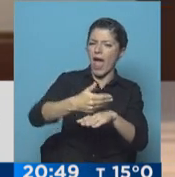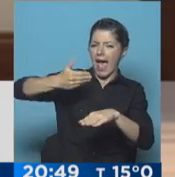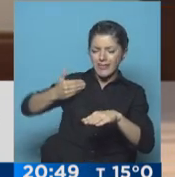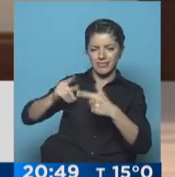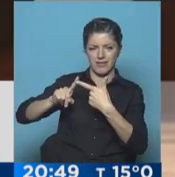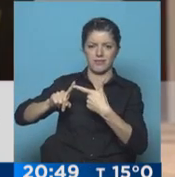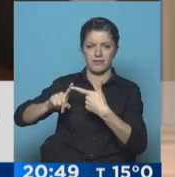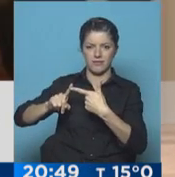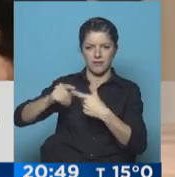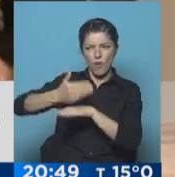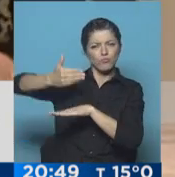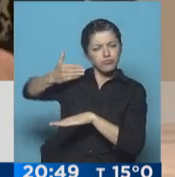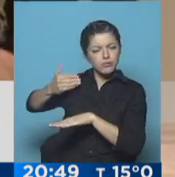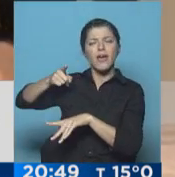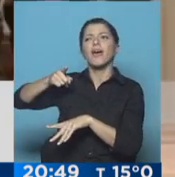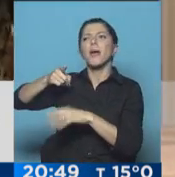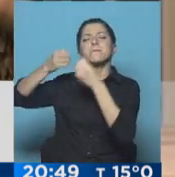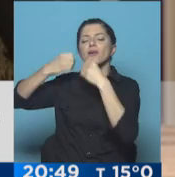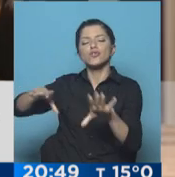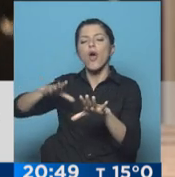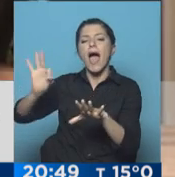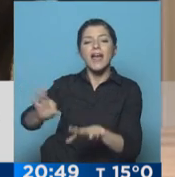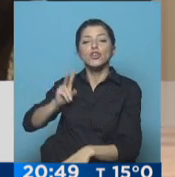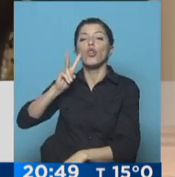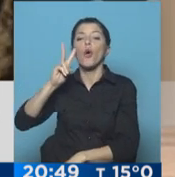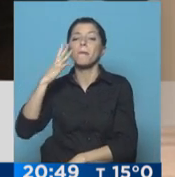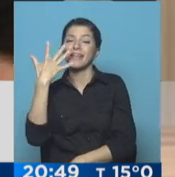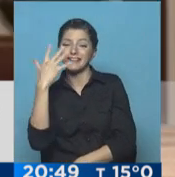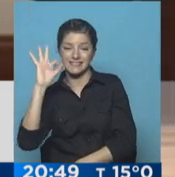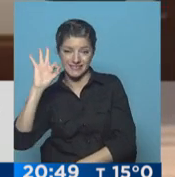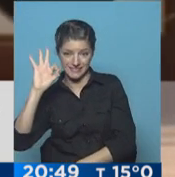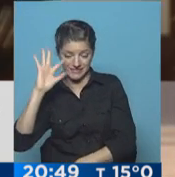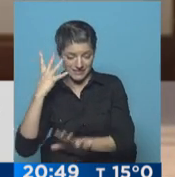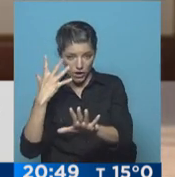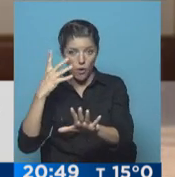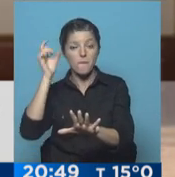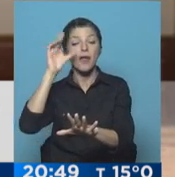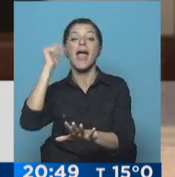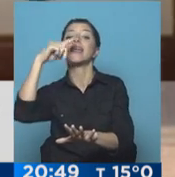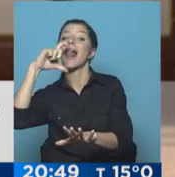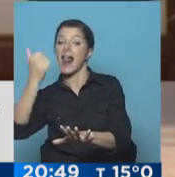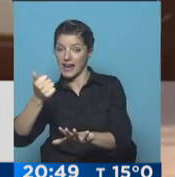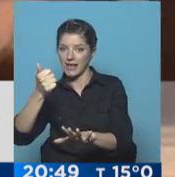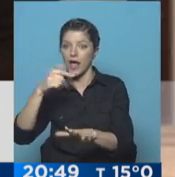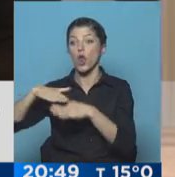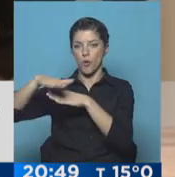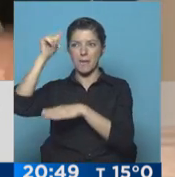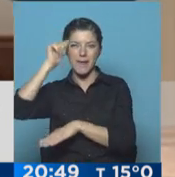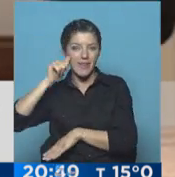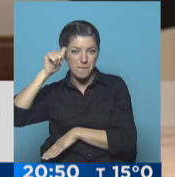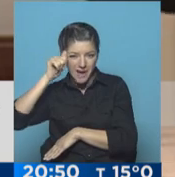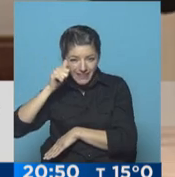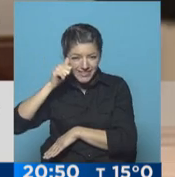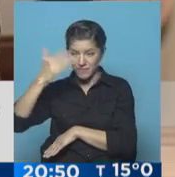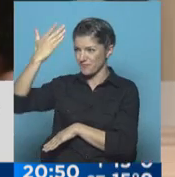realidad, esto empezó en el 2005, en el ALCA, en Mar del Plata,